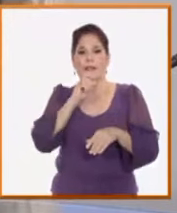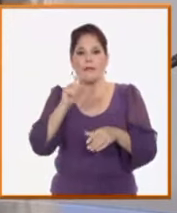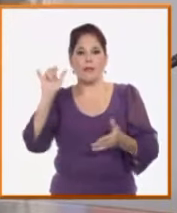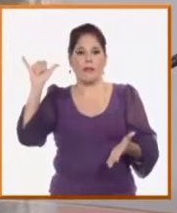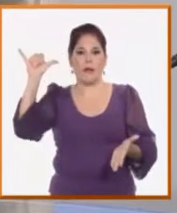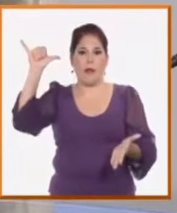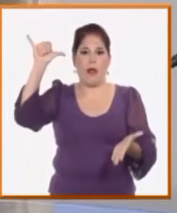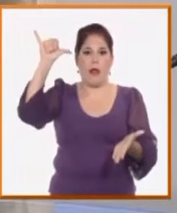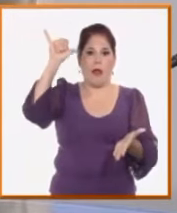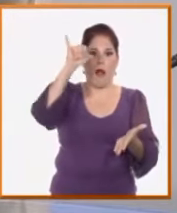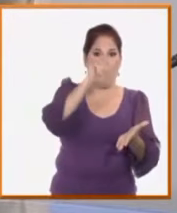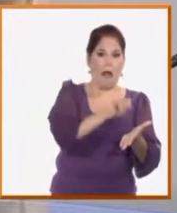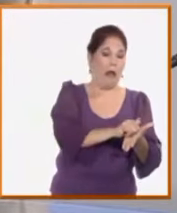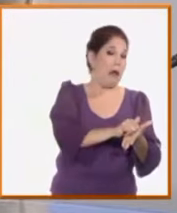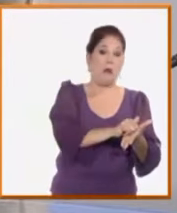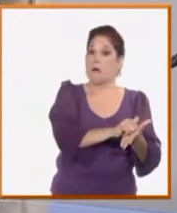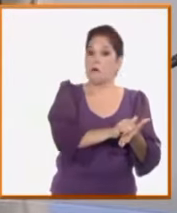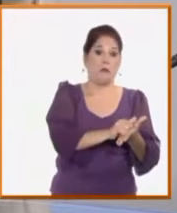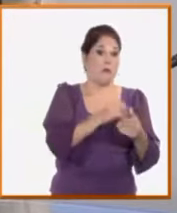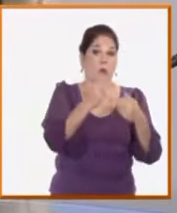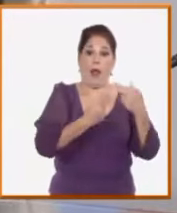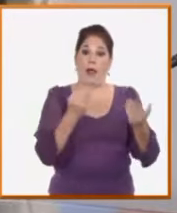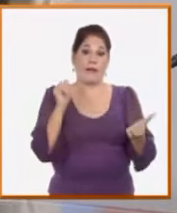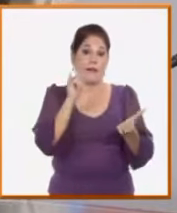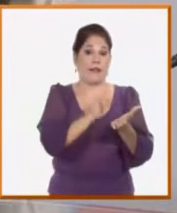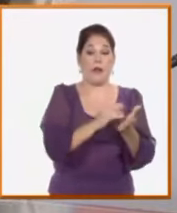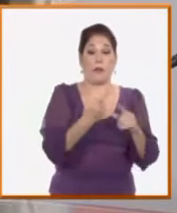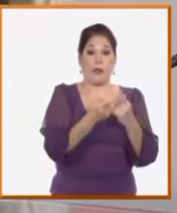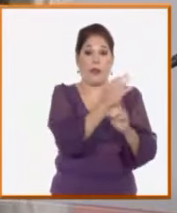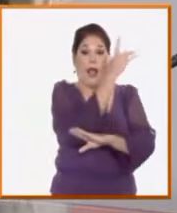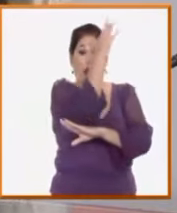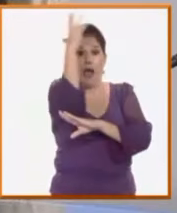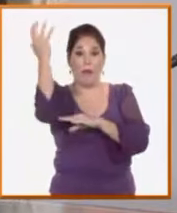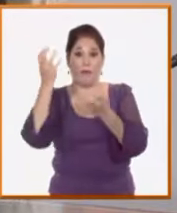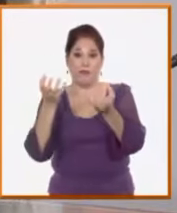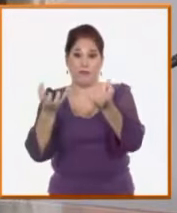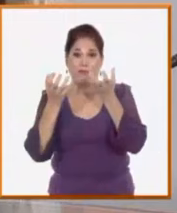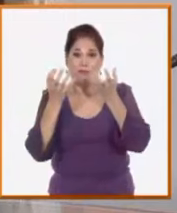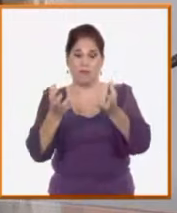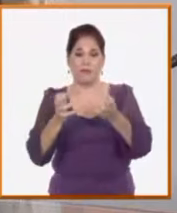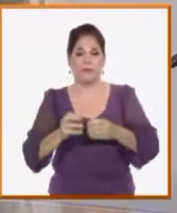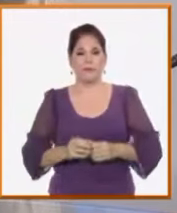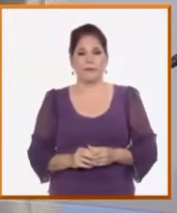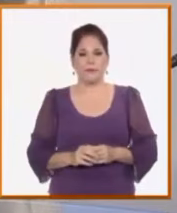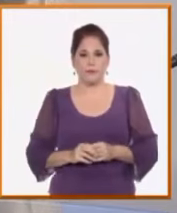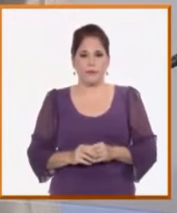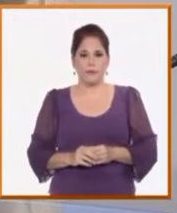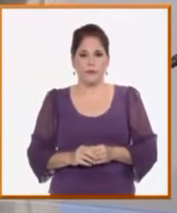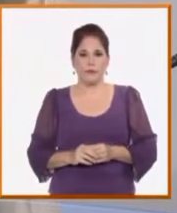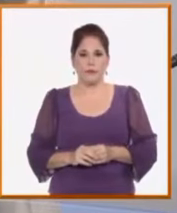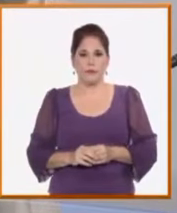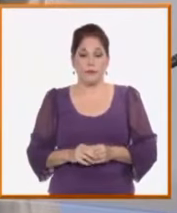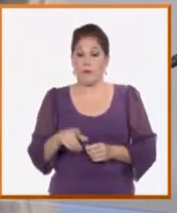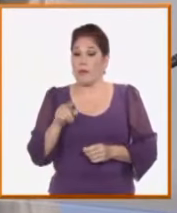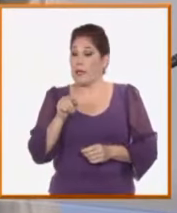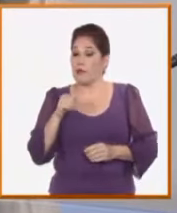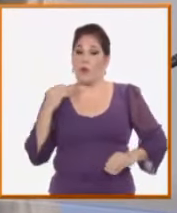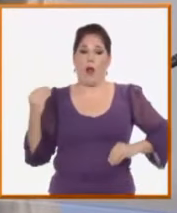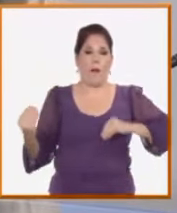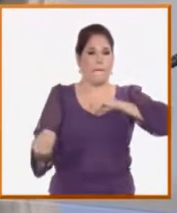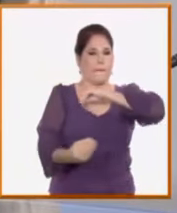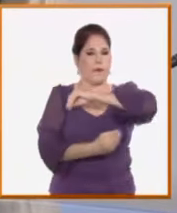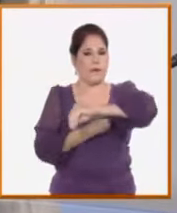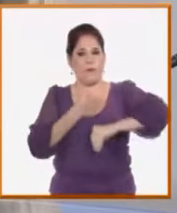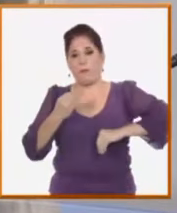poder extraer estas producciones que se generan por estos pequeños grupos en la zona de la amazonas ha dado un giro eh